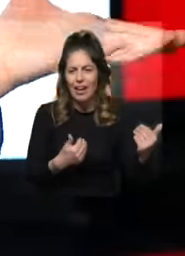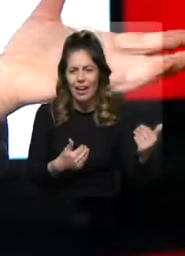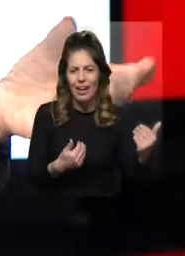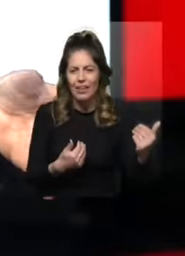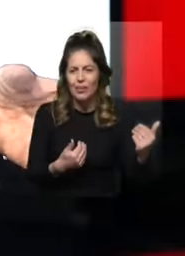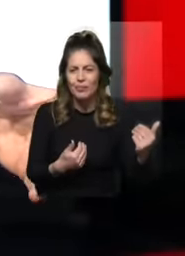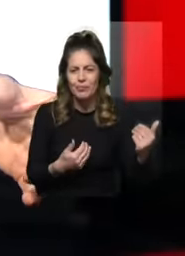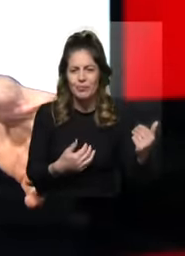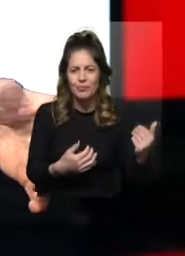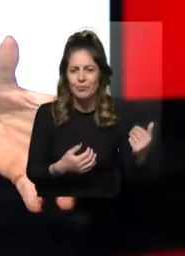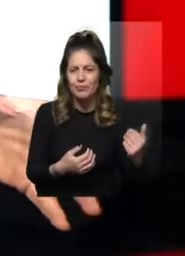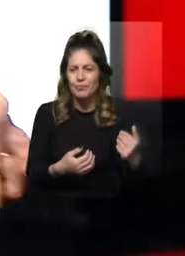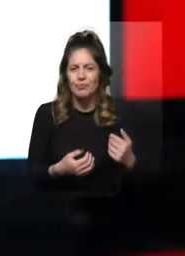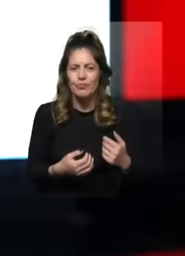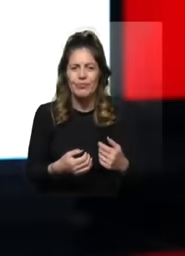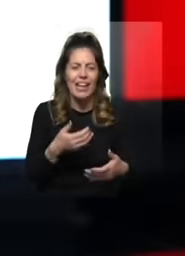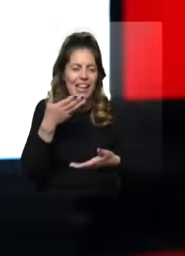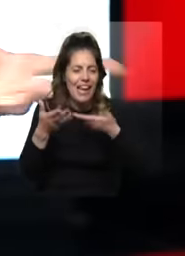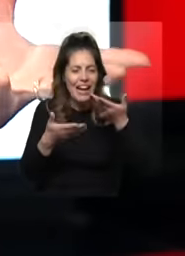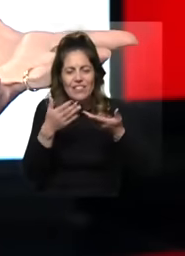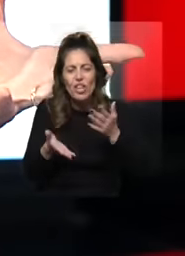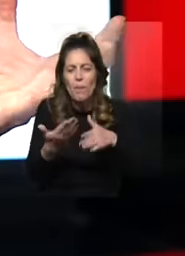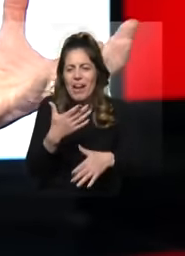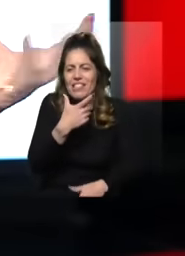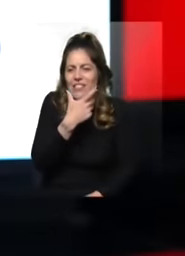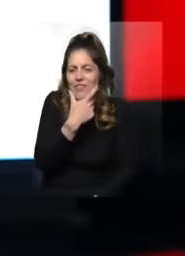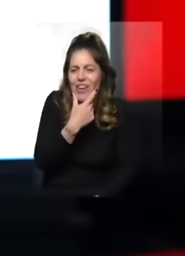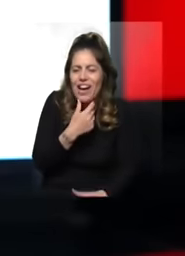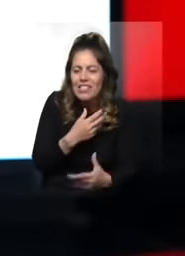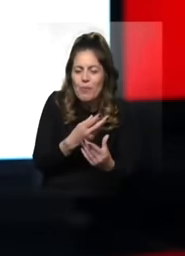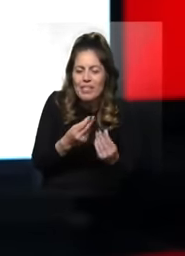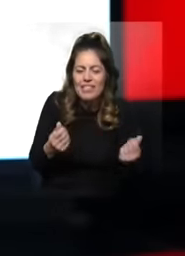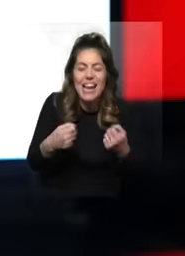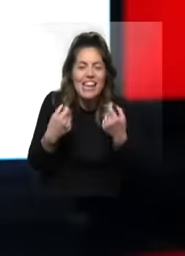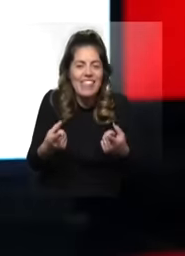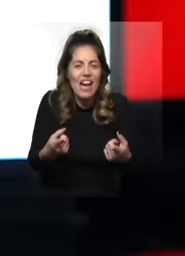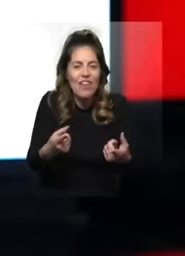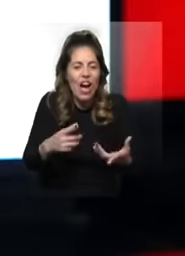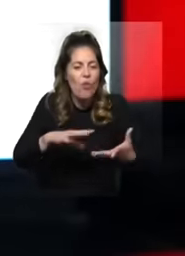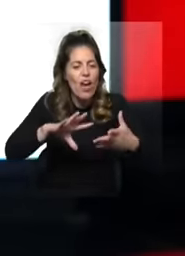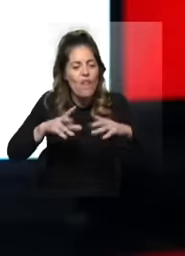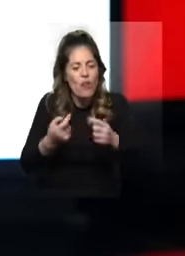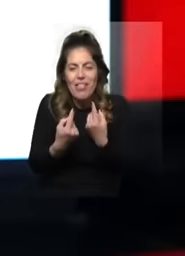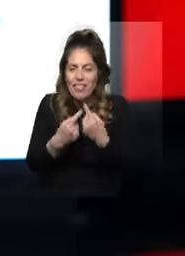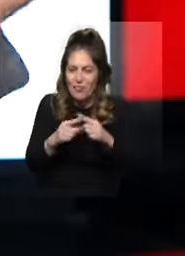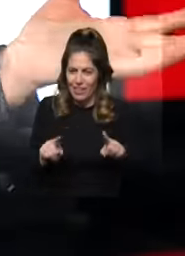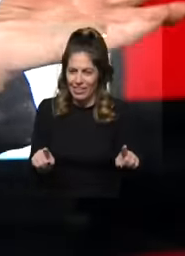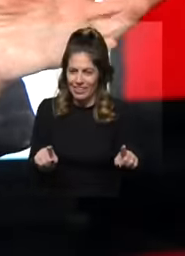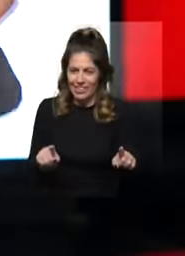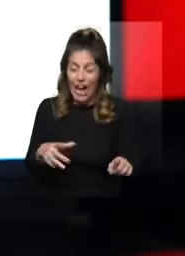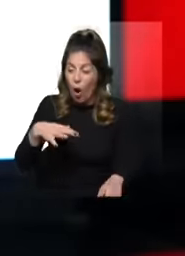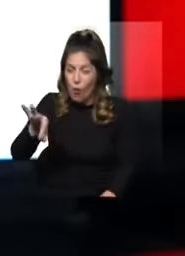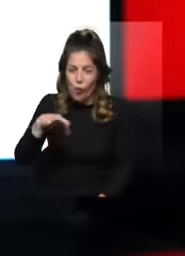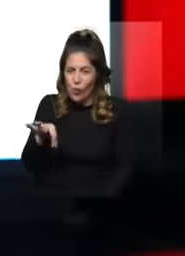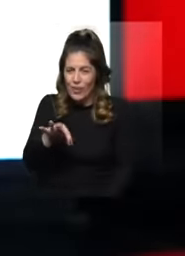guitarra, en las canciones más sencillas, le daba un toque diferente que no tenía nadie.